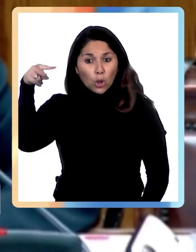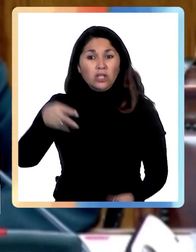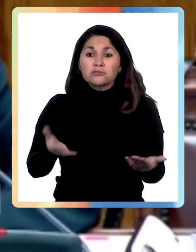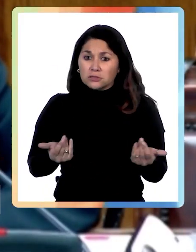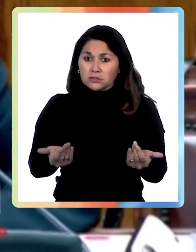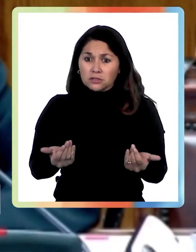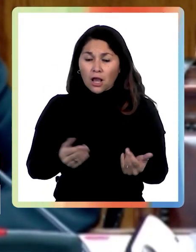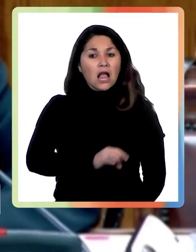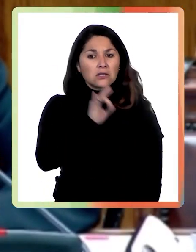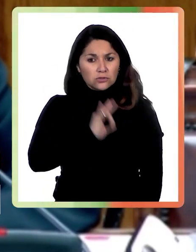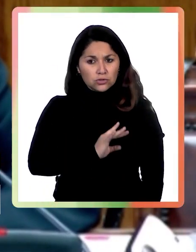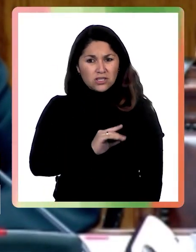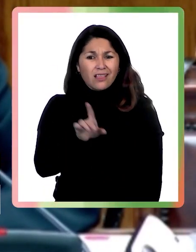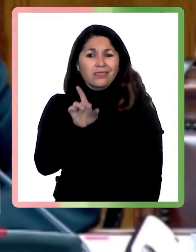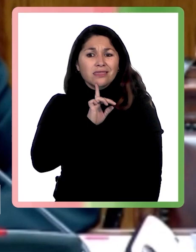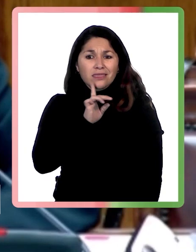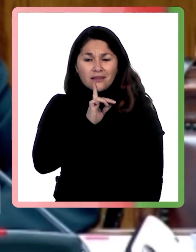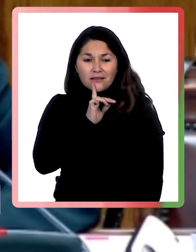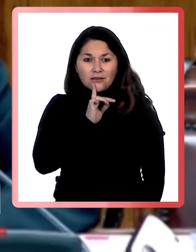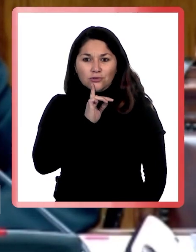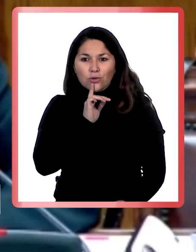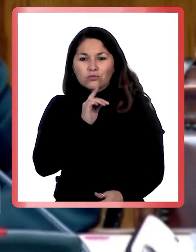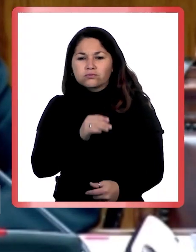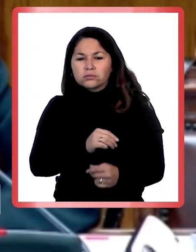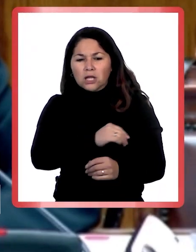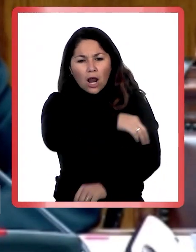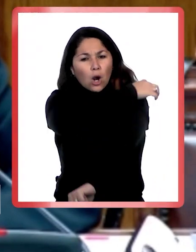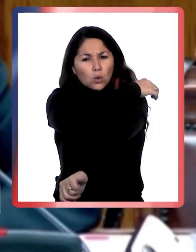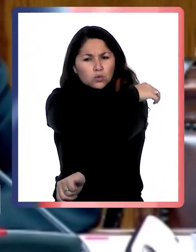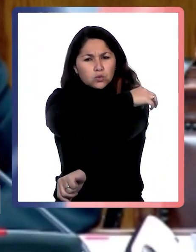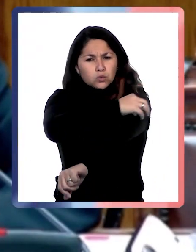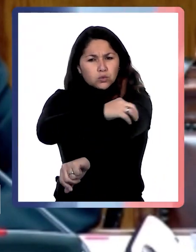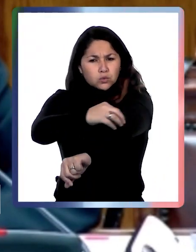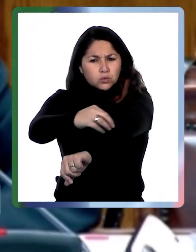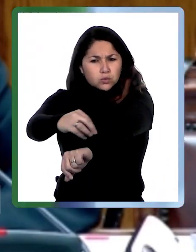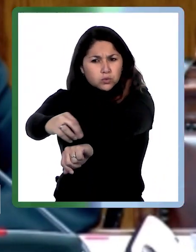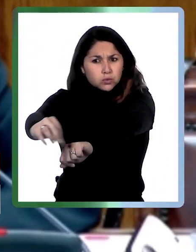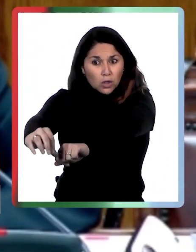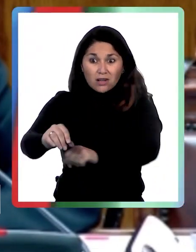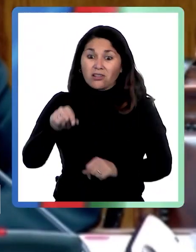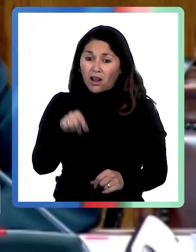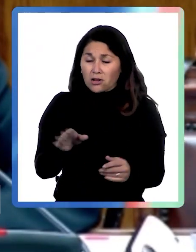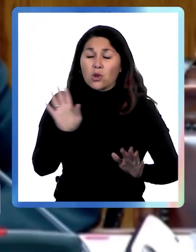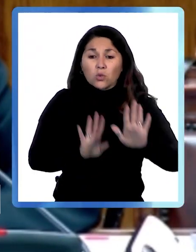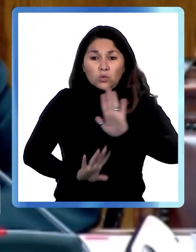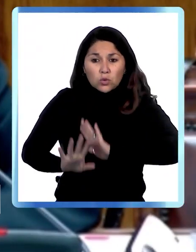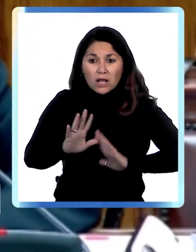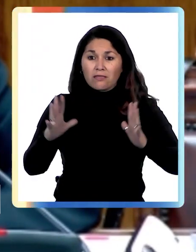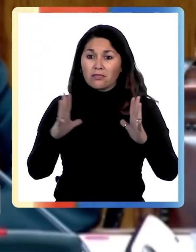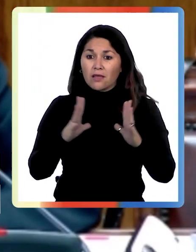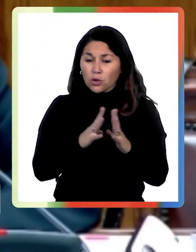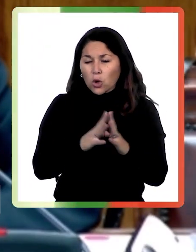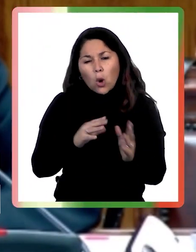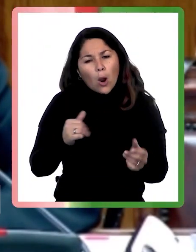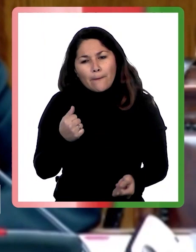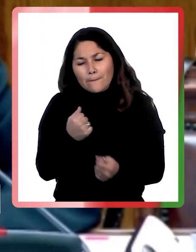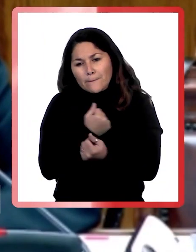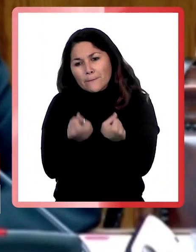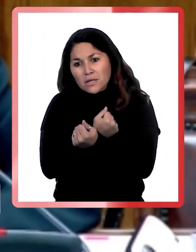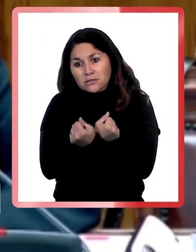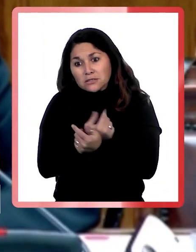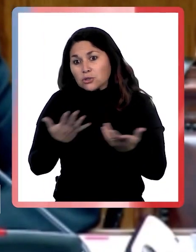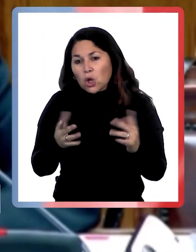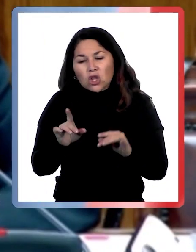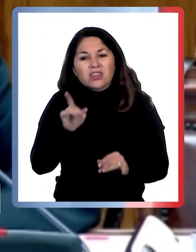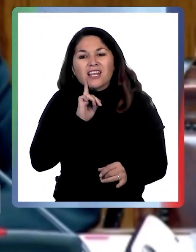necesaria chile tiene una frontera extremadamente extensa que si la cuidáramos exclusivamente con personal policial tendríamos